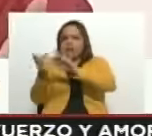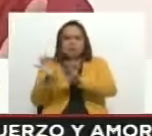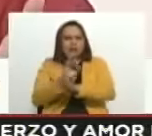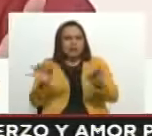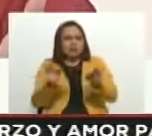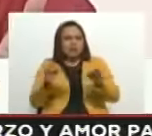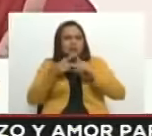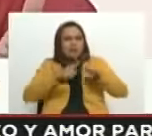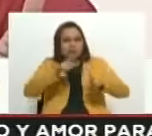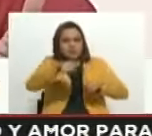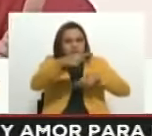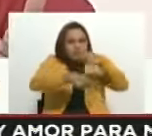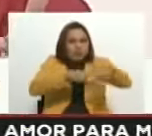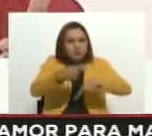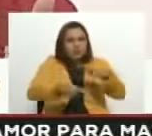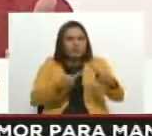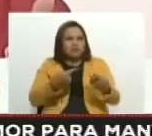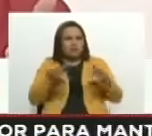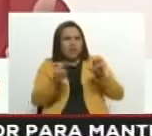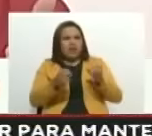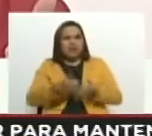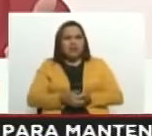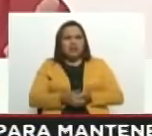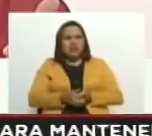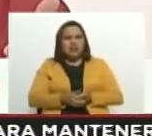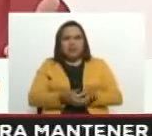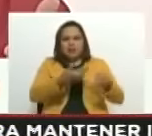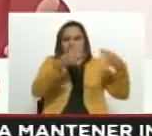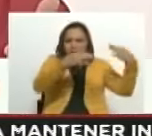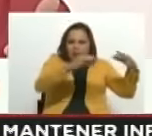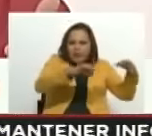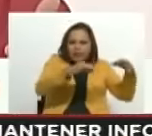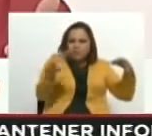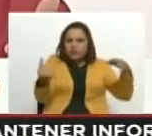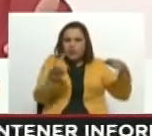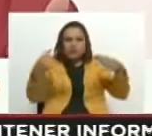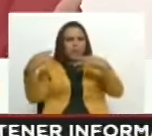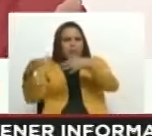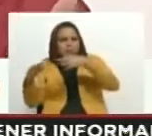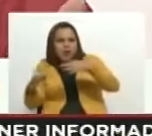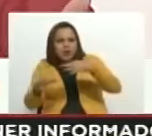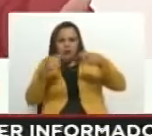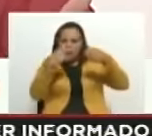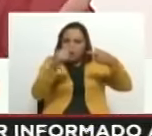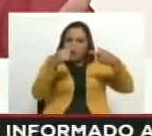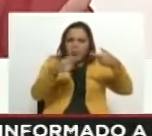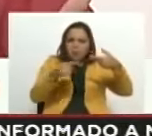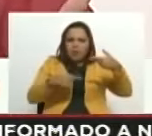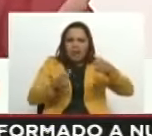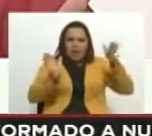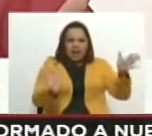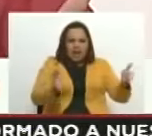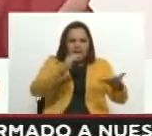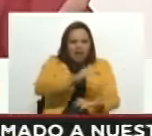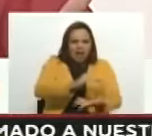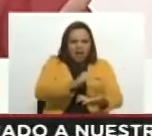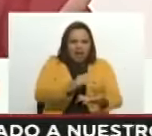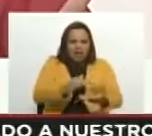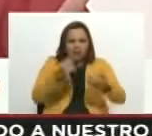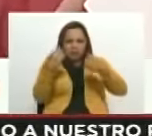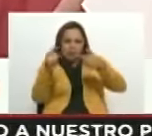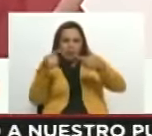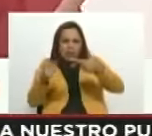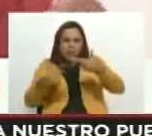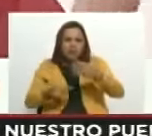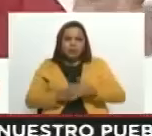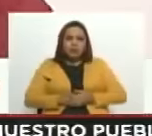un proceso manual, papel por papel, caja por caja, según supuestamente.